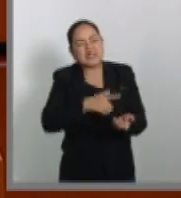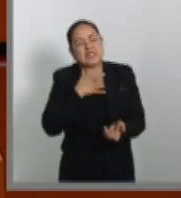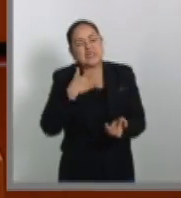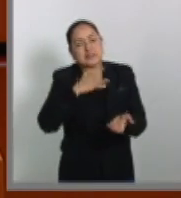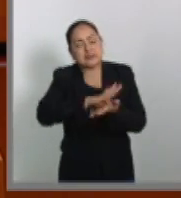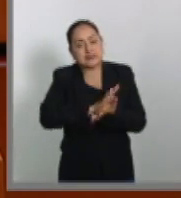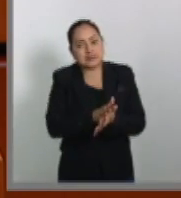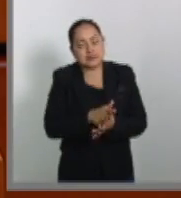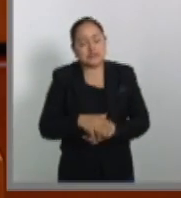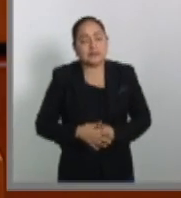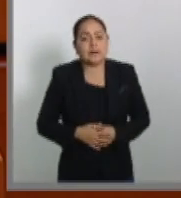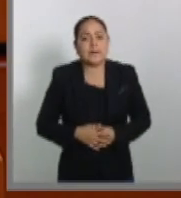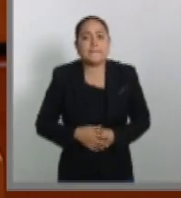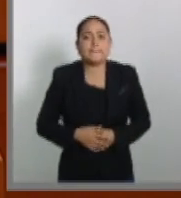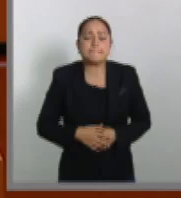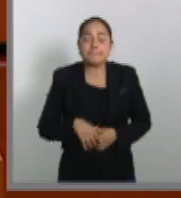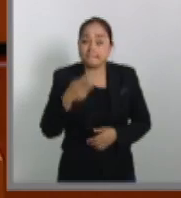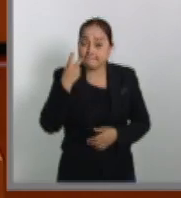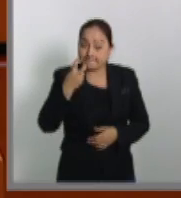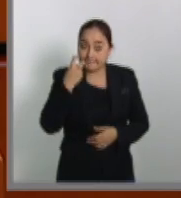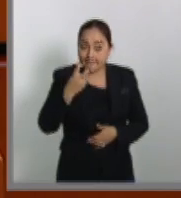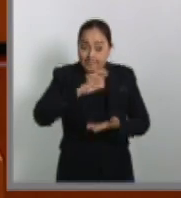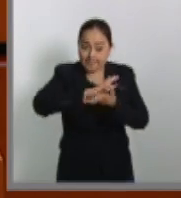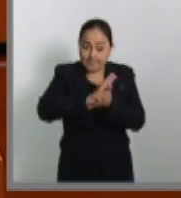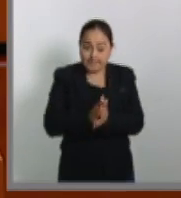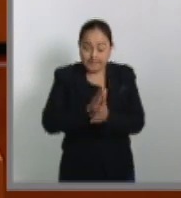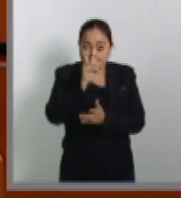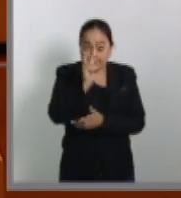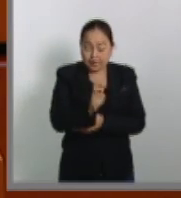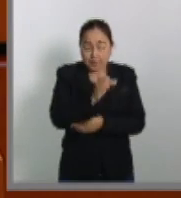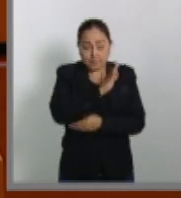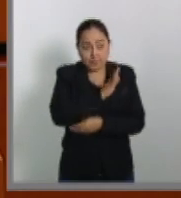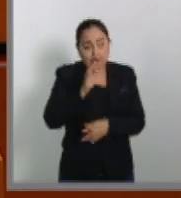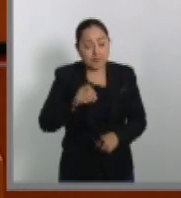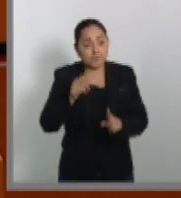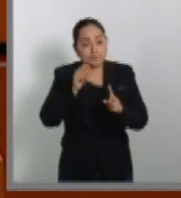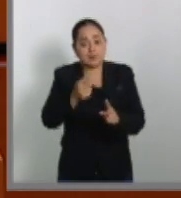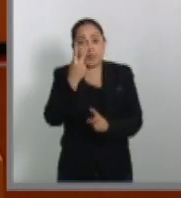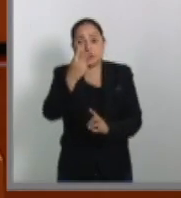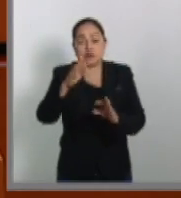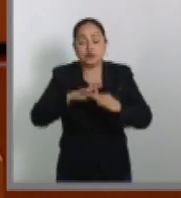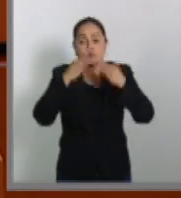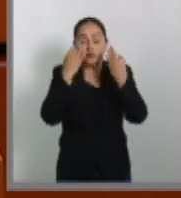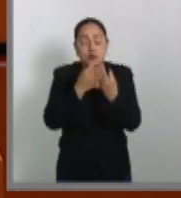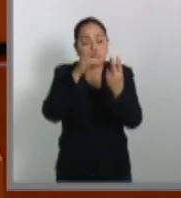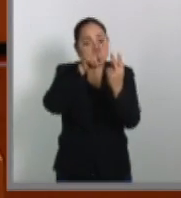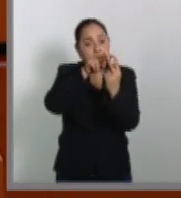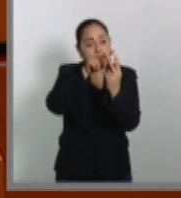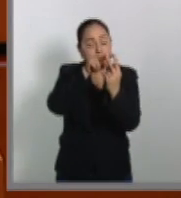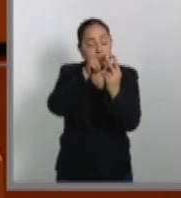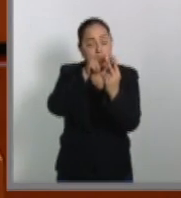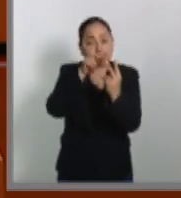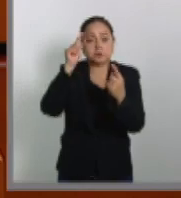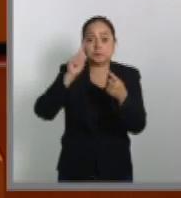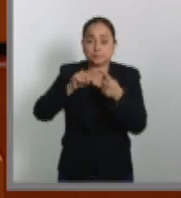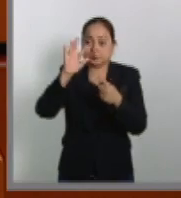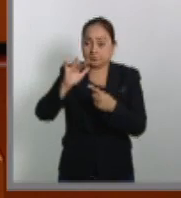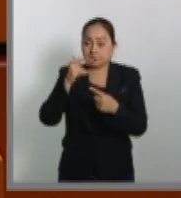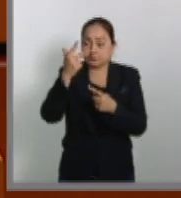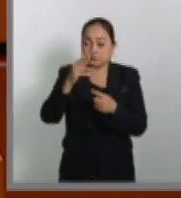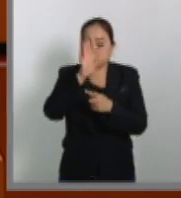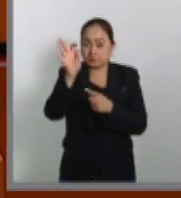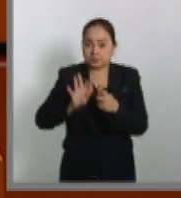discriminadas. Y esta discriminación a su vez se presenta en dos tipos. Una, el